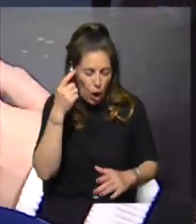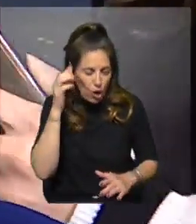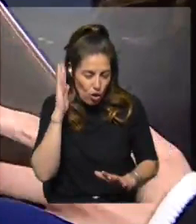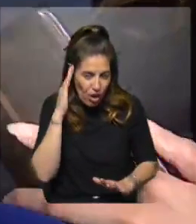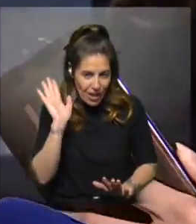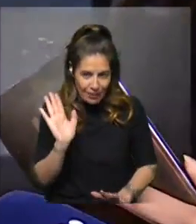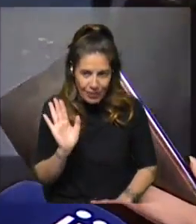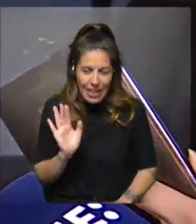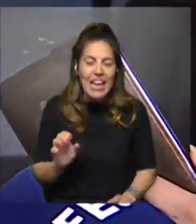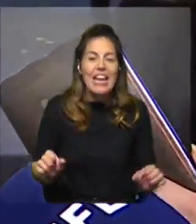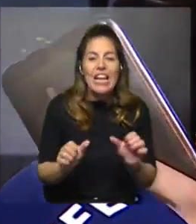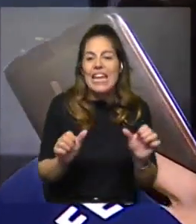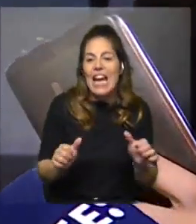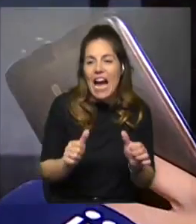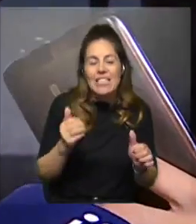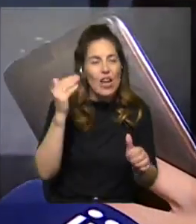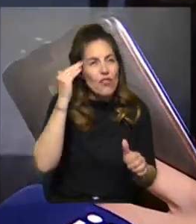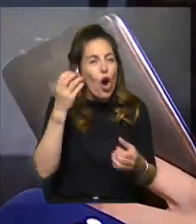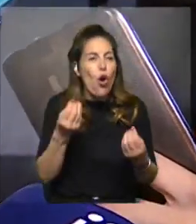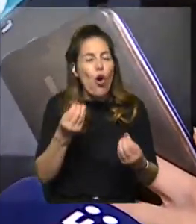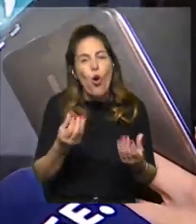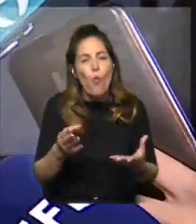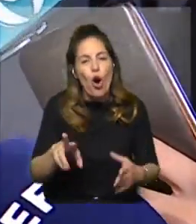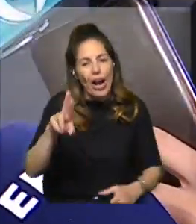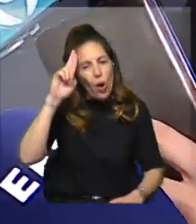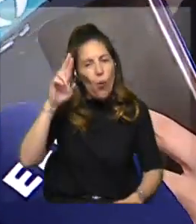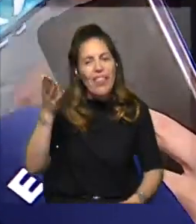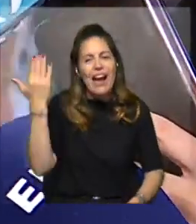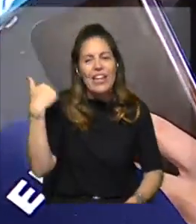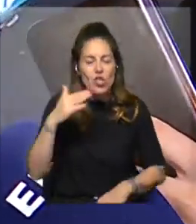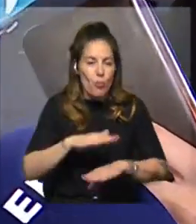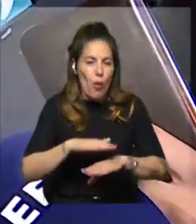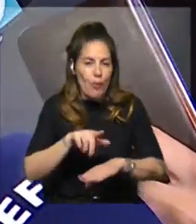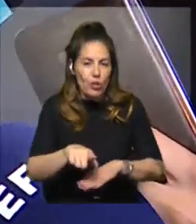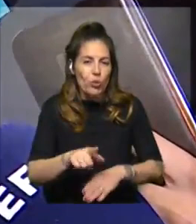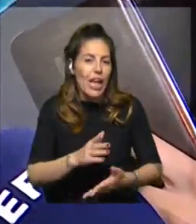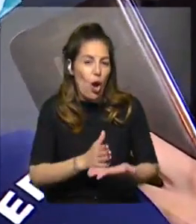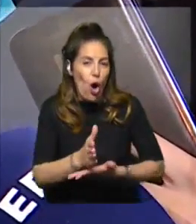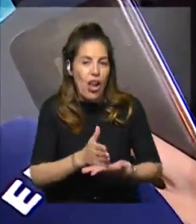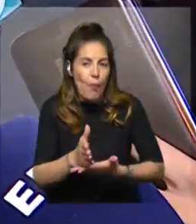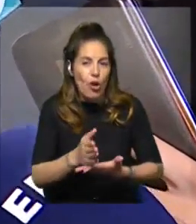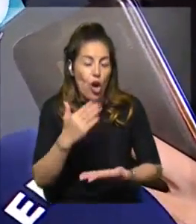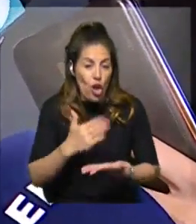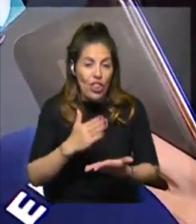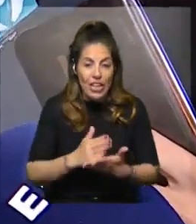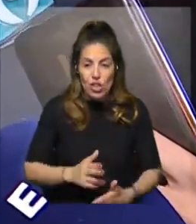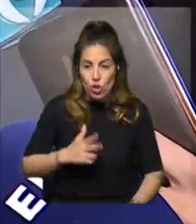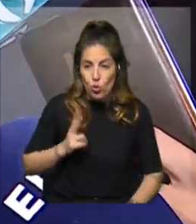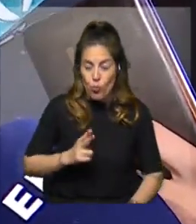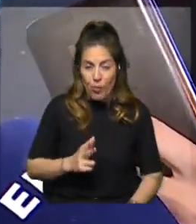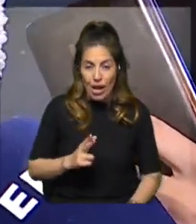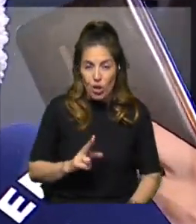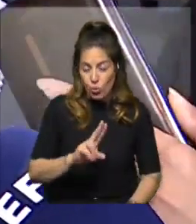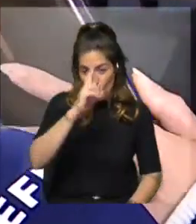¿Qué reflexión hace o cómo, bueno, recuerda aquellos momentos en los que usted, bueno, colaboró con los derechos humanos uruguayos, con las víctimas y familiares